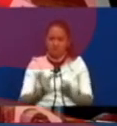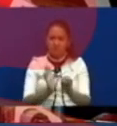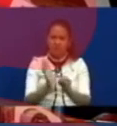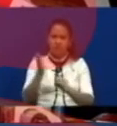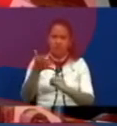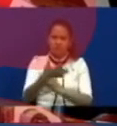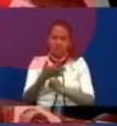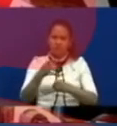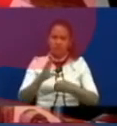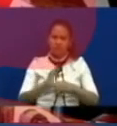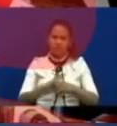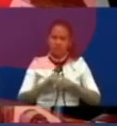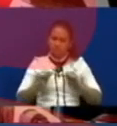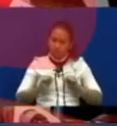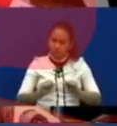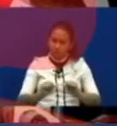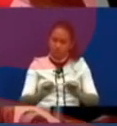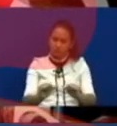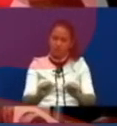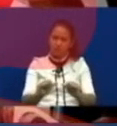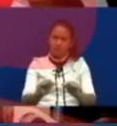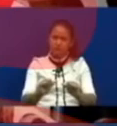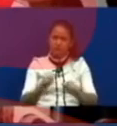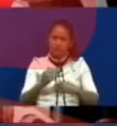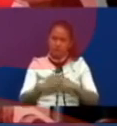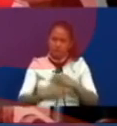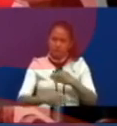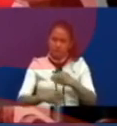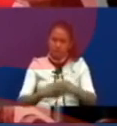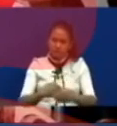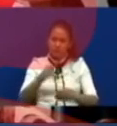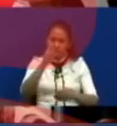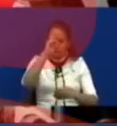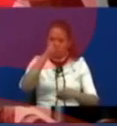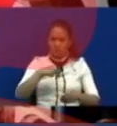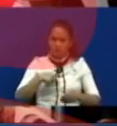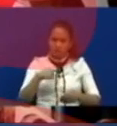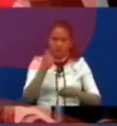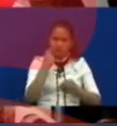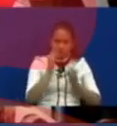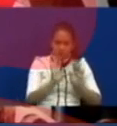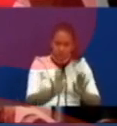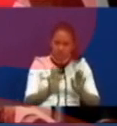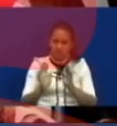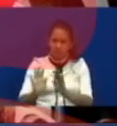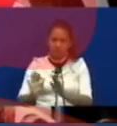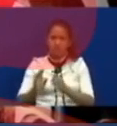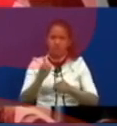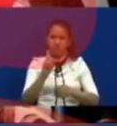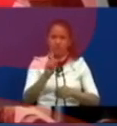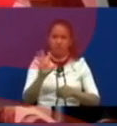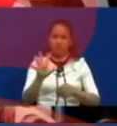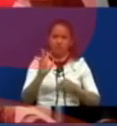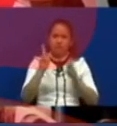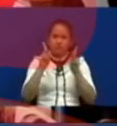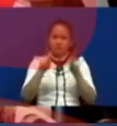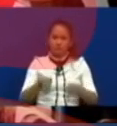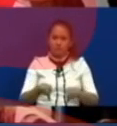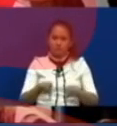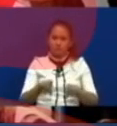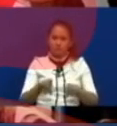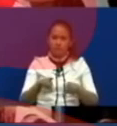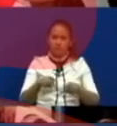dos continúan en seguimiento responsable y cuidadoso 15 personas que son